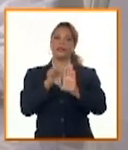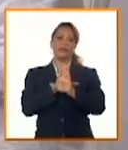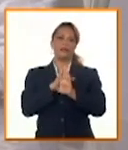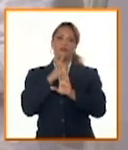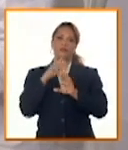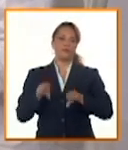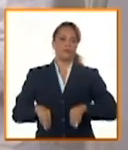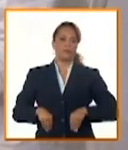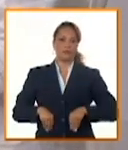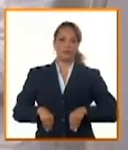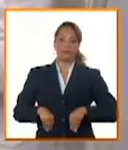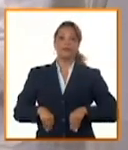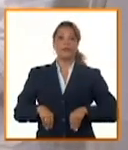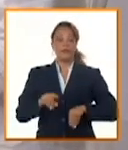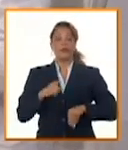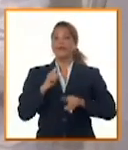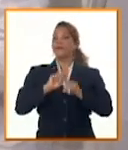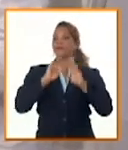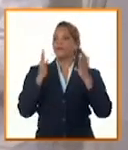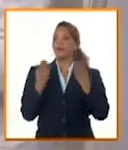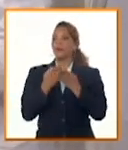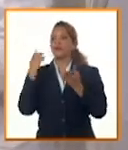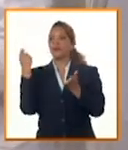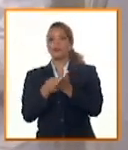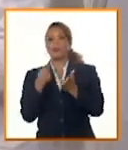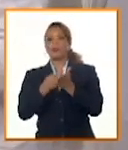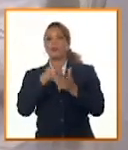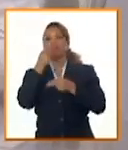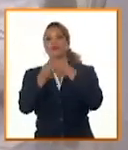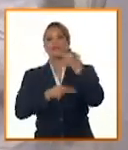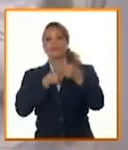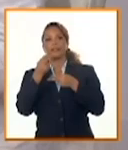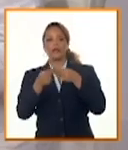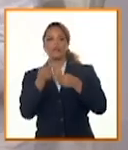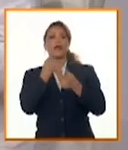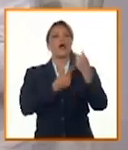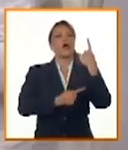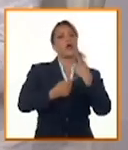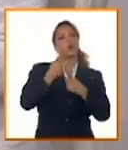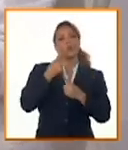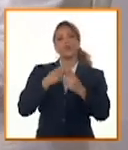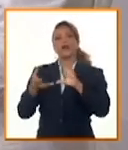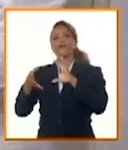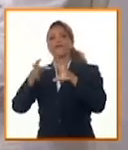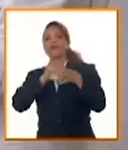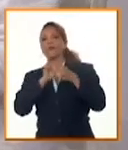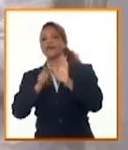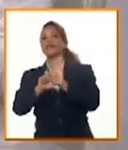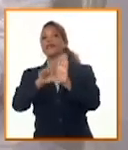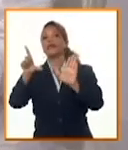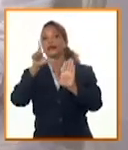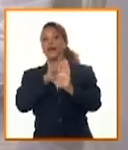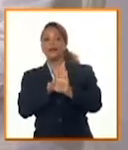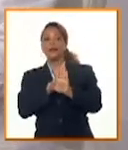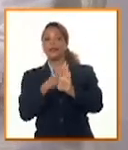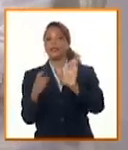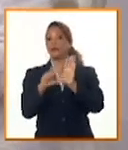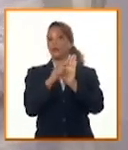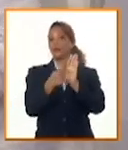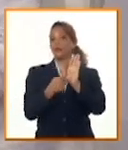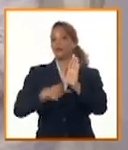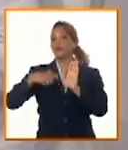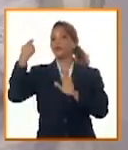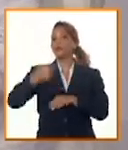y todas las las transacciones que sean con alguna forma ilegal están tipificadas en la ley